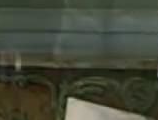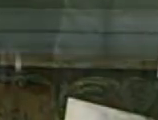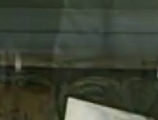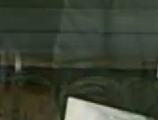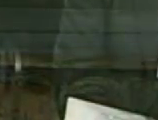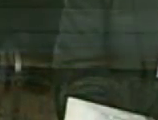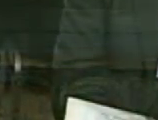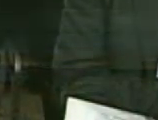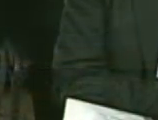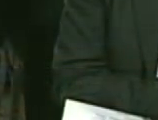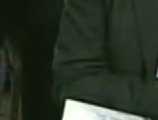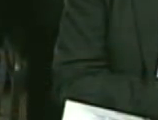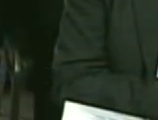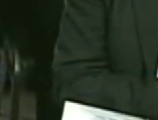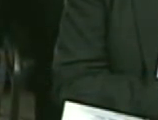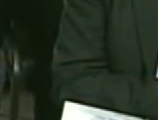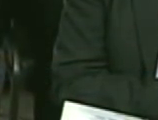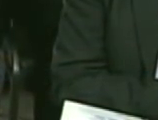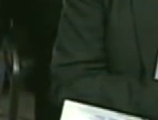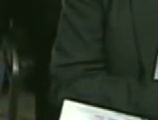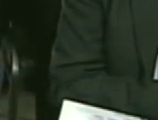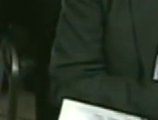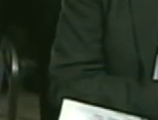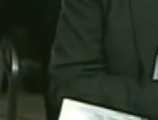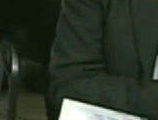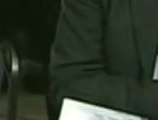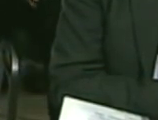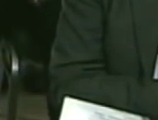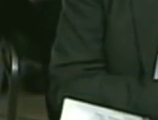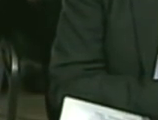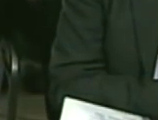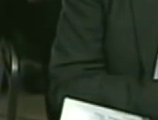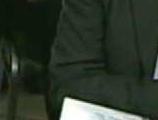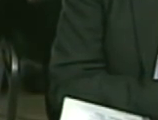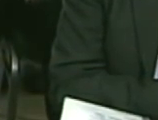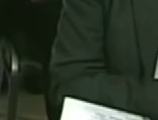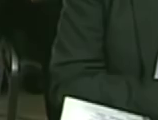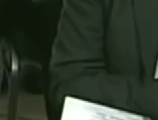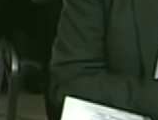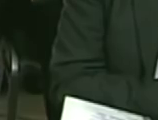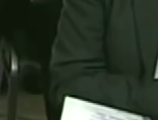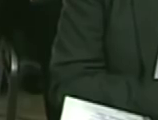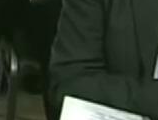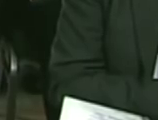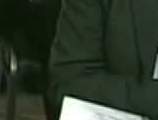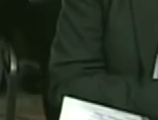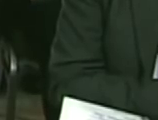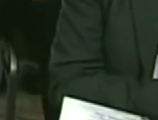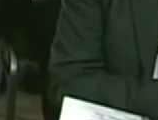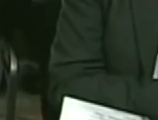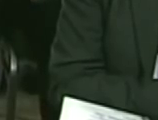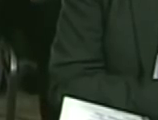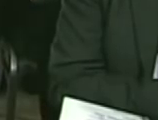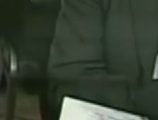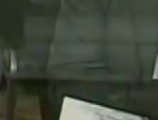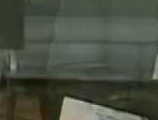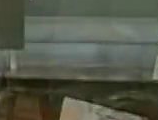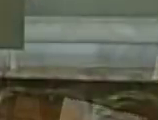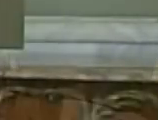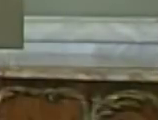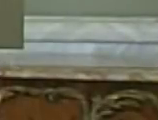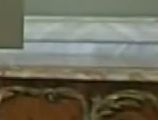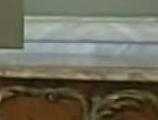va a ir incrementando con el paso del tiempo. Infraestructura, construcción, aviación civil, industria de defensa,